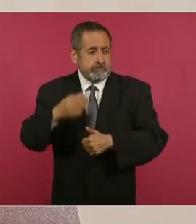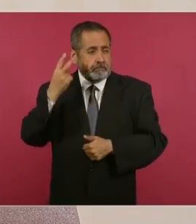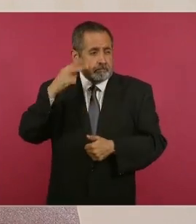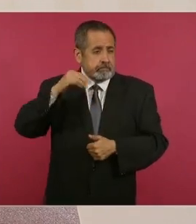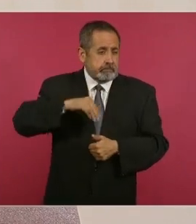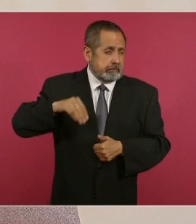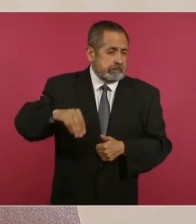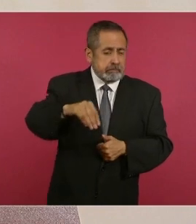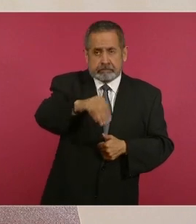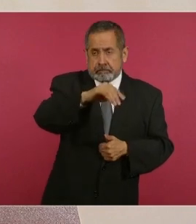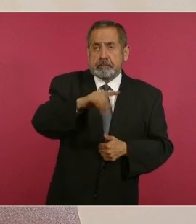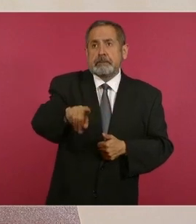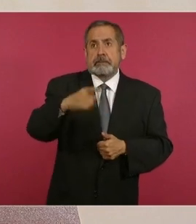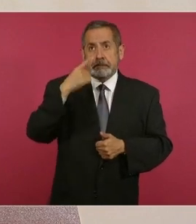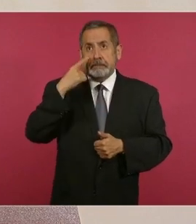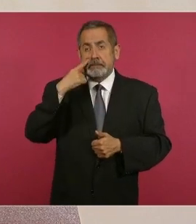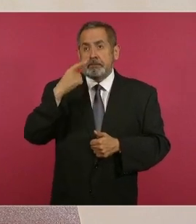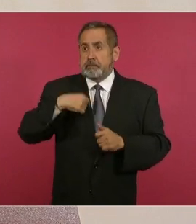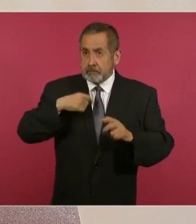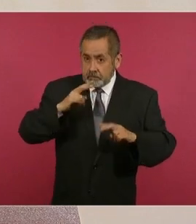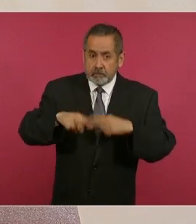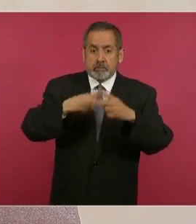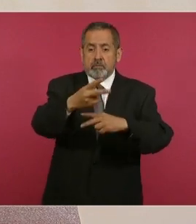a ir